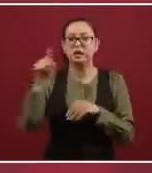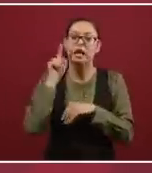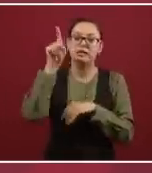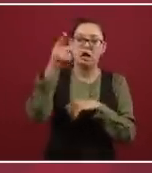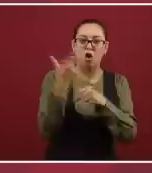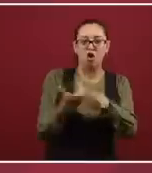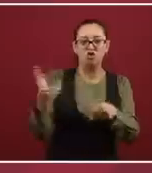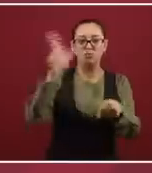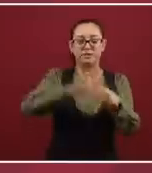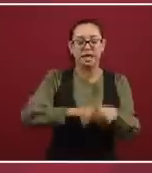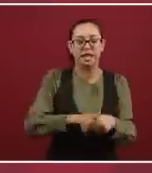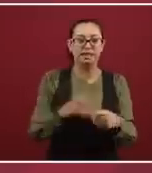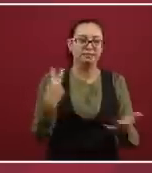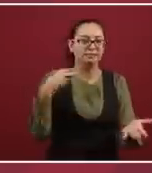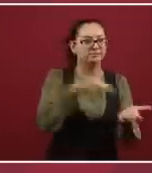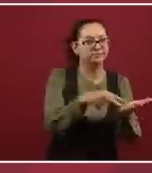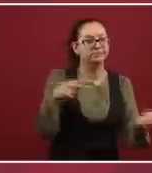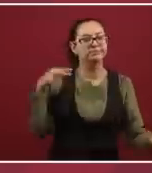hospitales